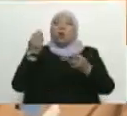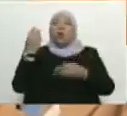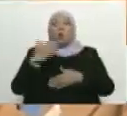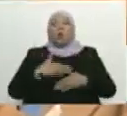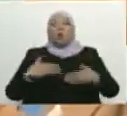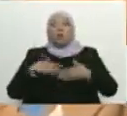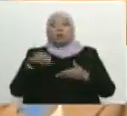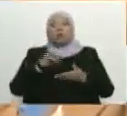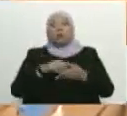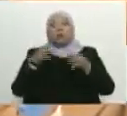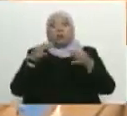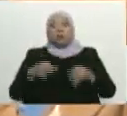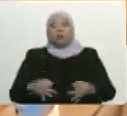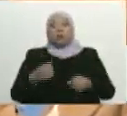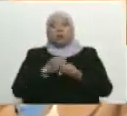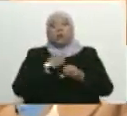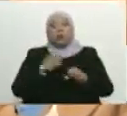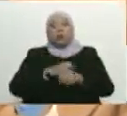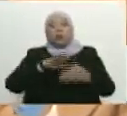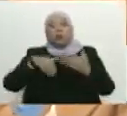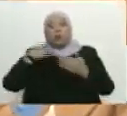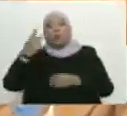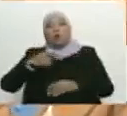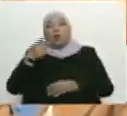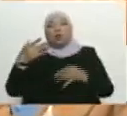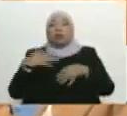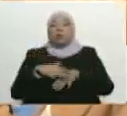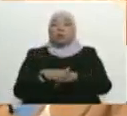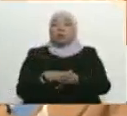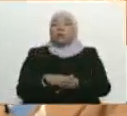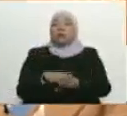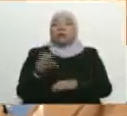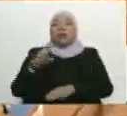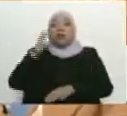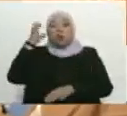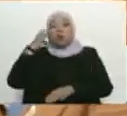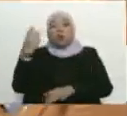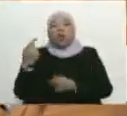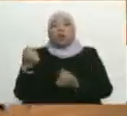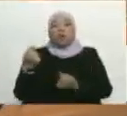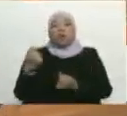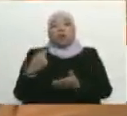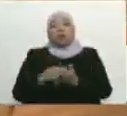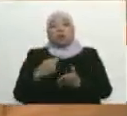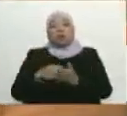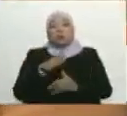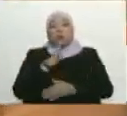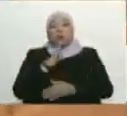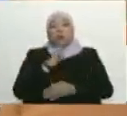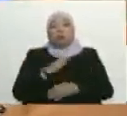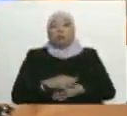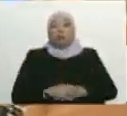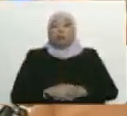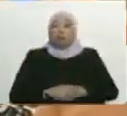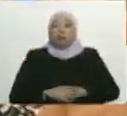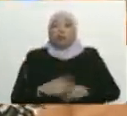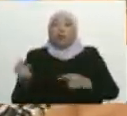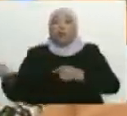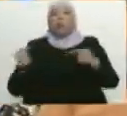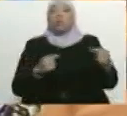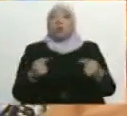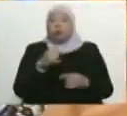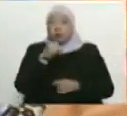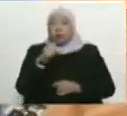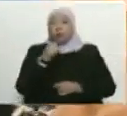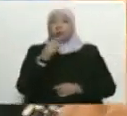mixta conformada por la Comisión de Política Interior, Política Exterior y Economía y Finanzas. Eran las declaraciones del diputado Jesús